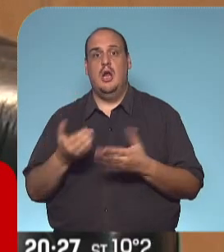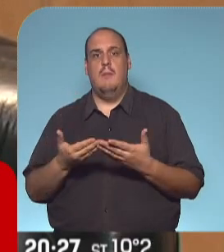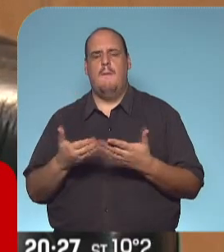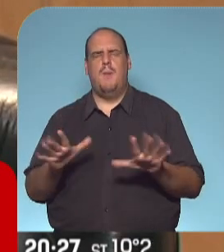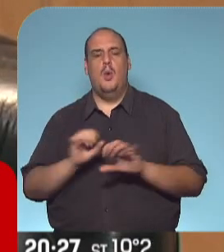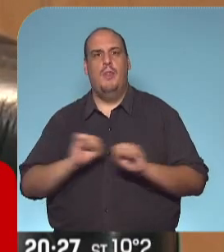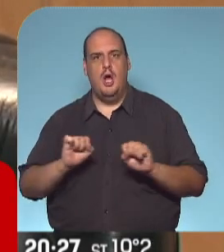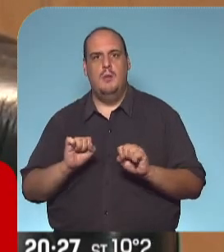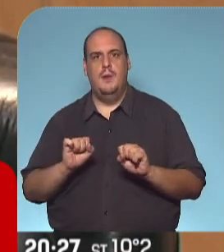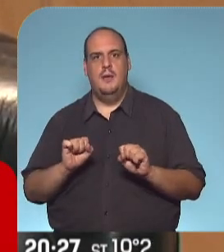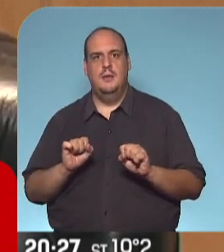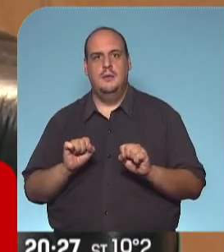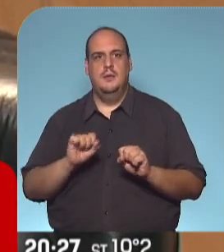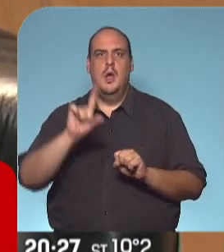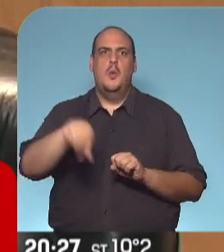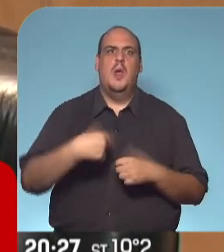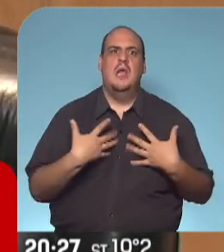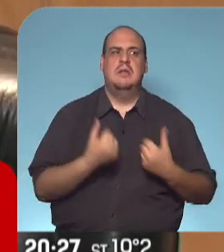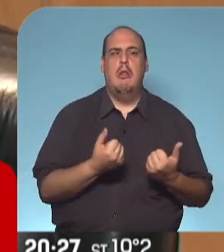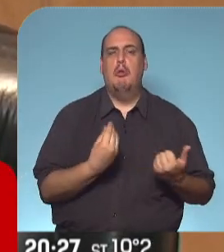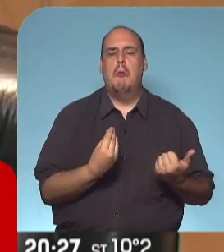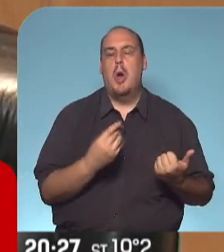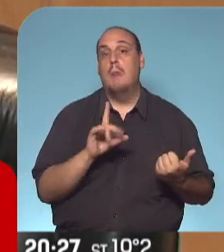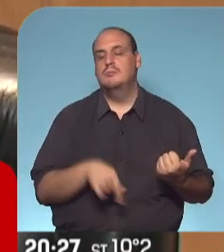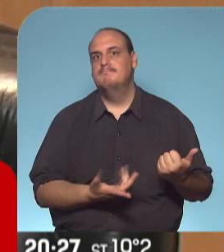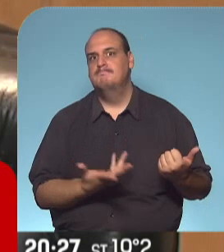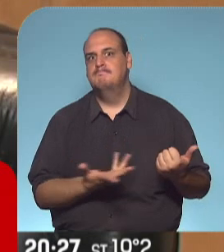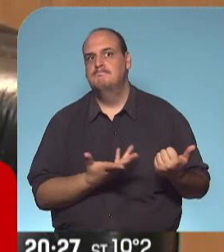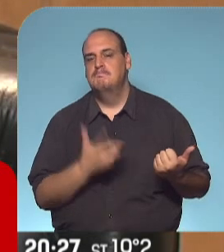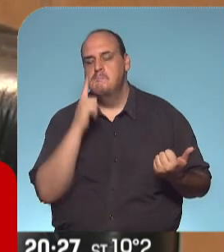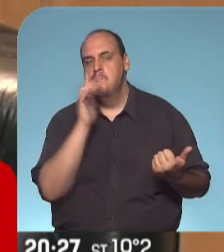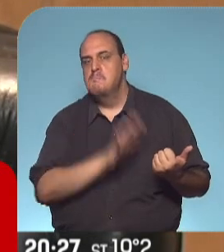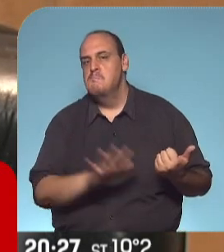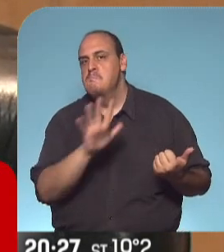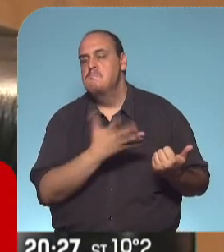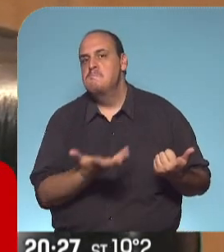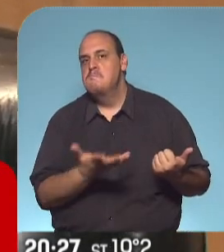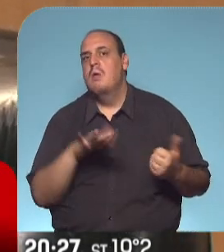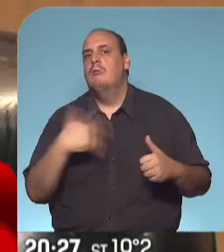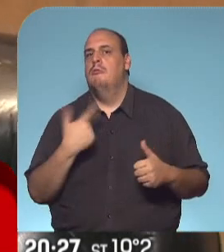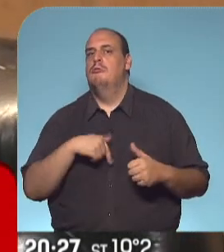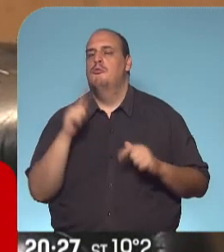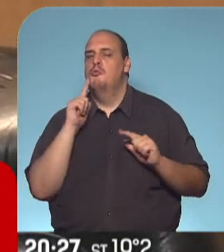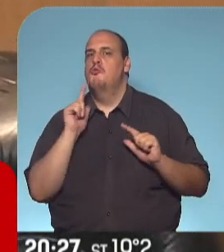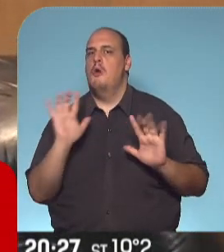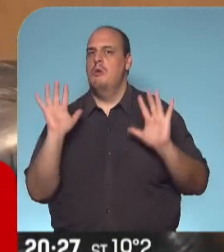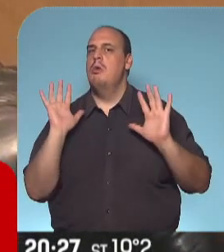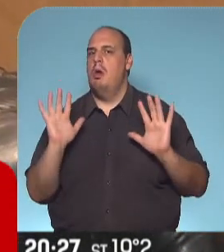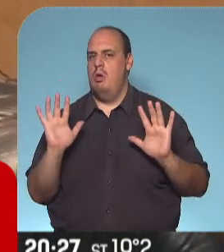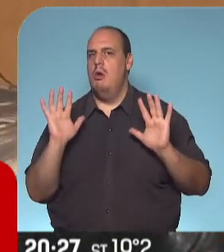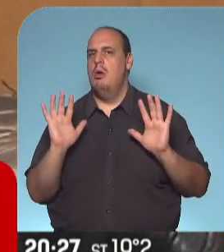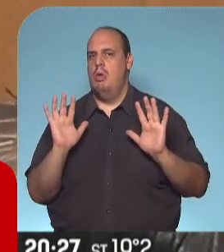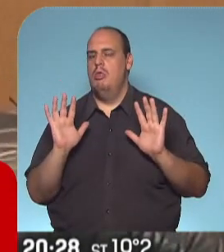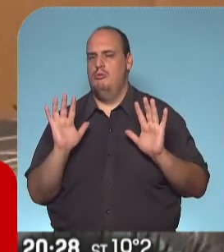son inciertas sobre la salud. Lo que eso nos pide entonces es prudencia. Y ese ha sido el